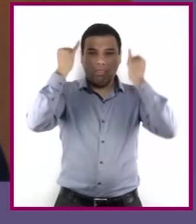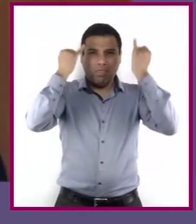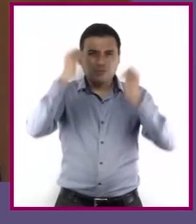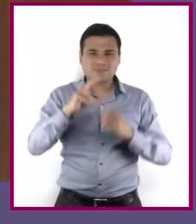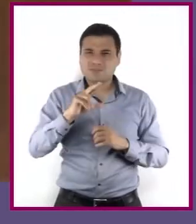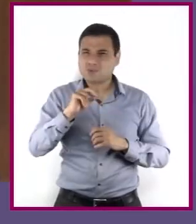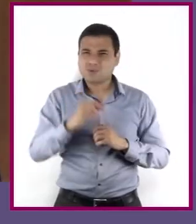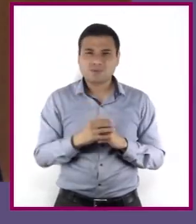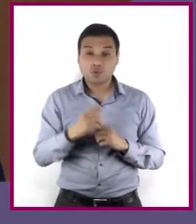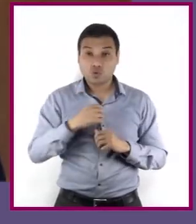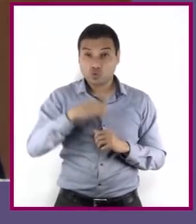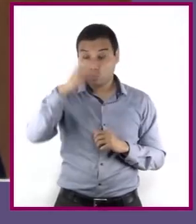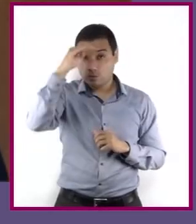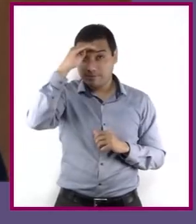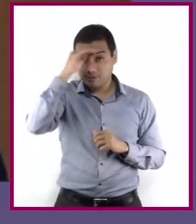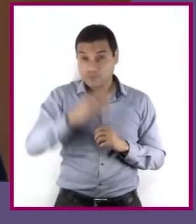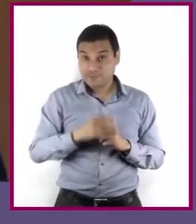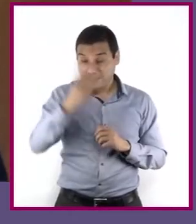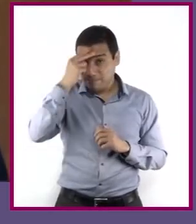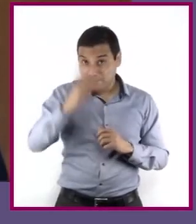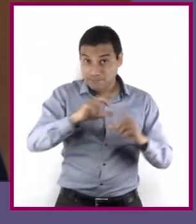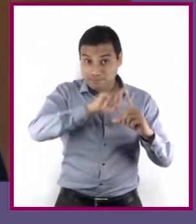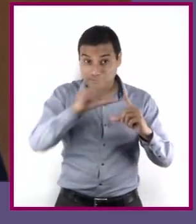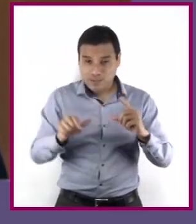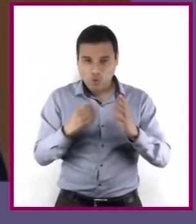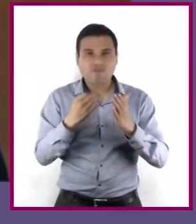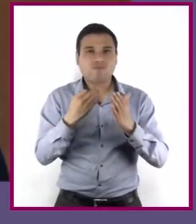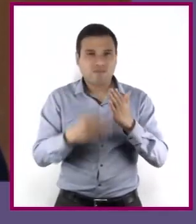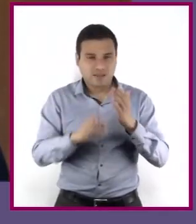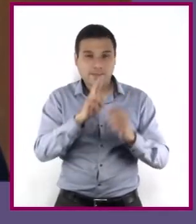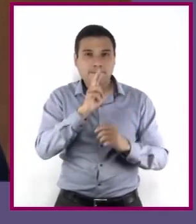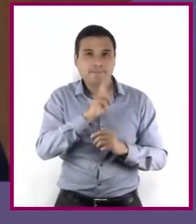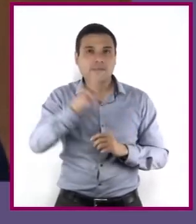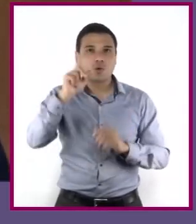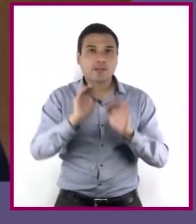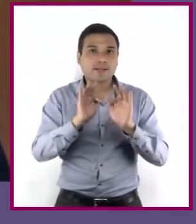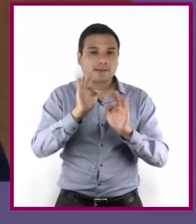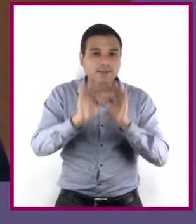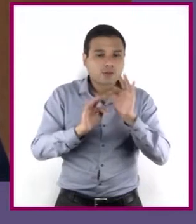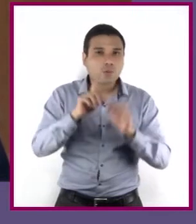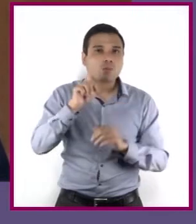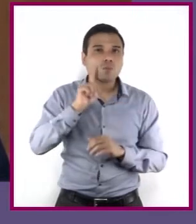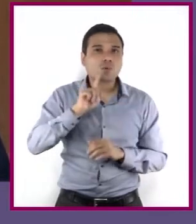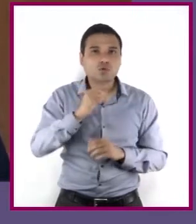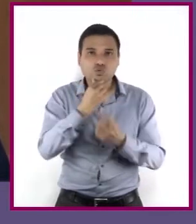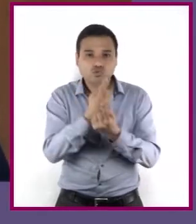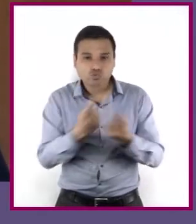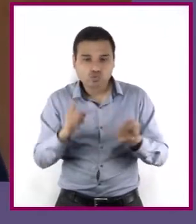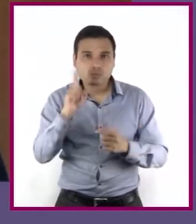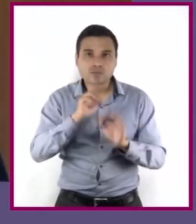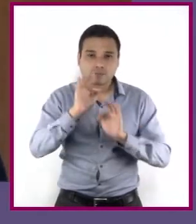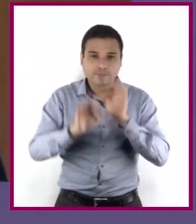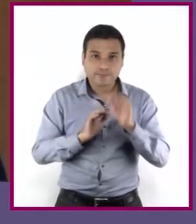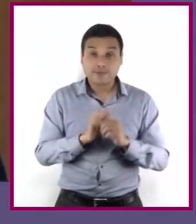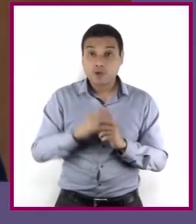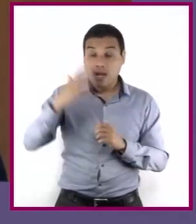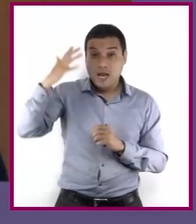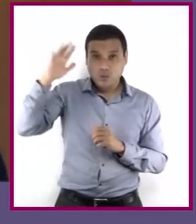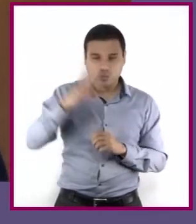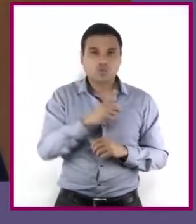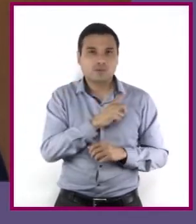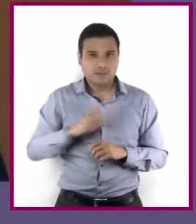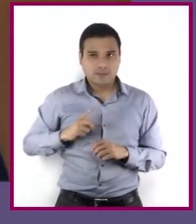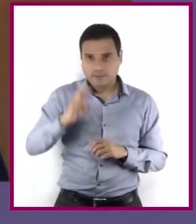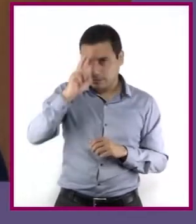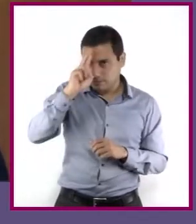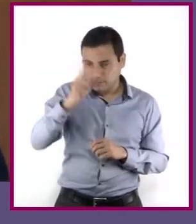Creo que como país nos falta mucho para otorgar un mejor trato a las mujeres y a las niñas. Considero que los adultos deben respetarnos siempre,